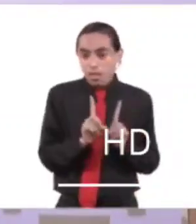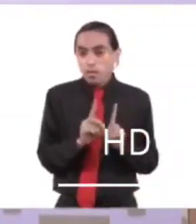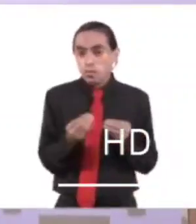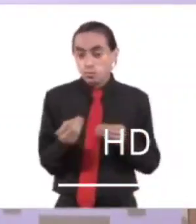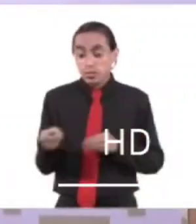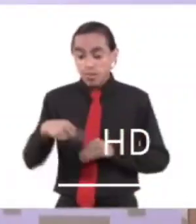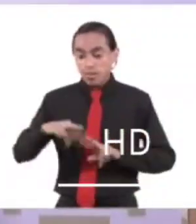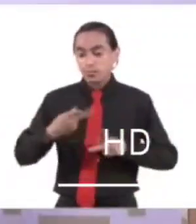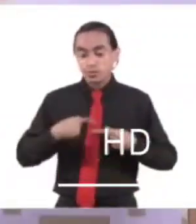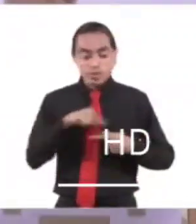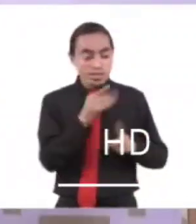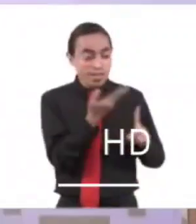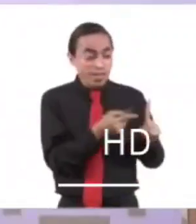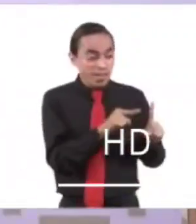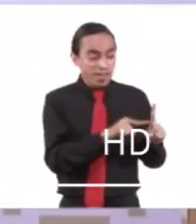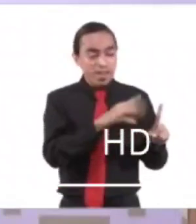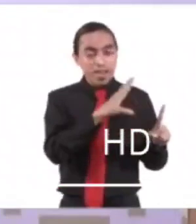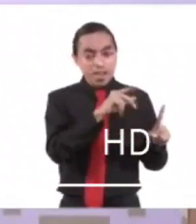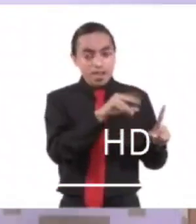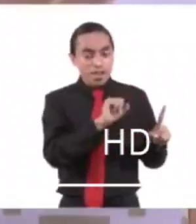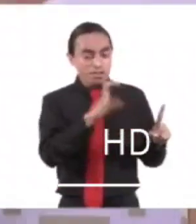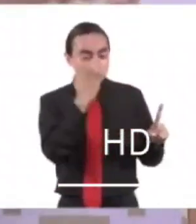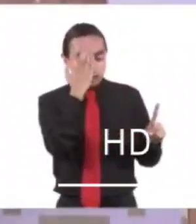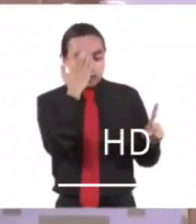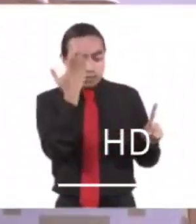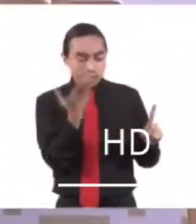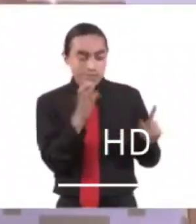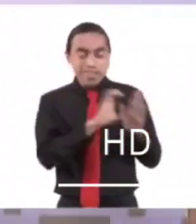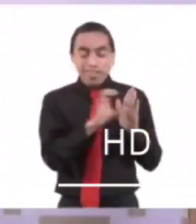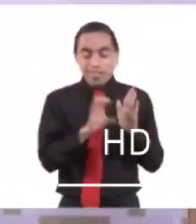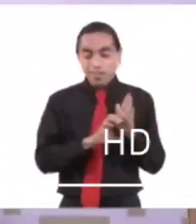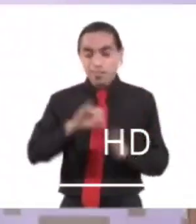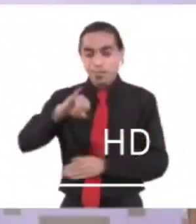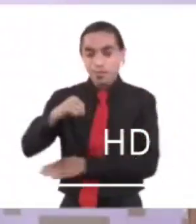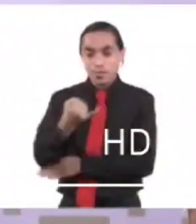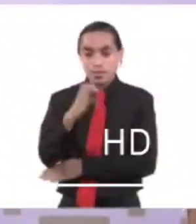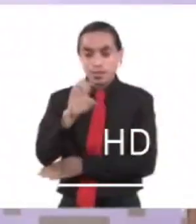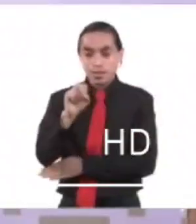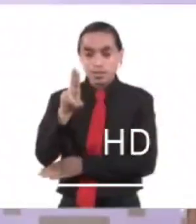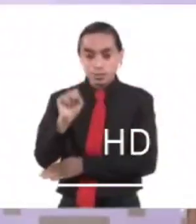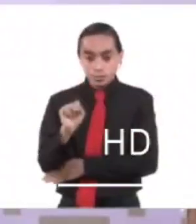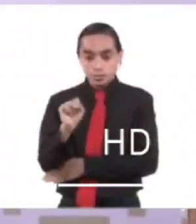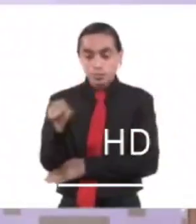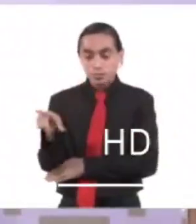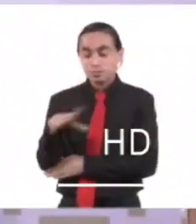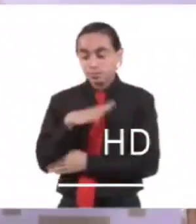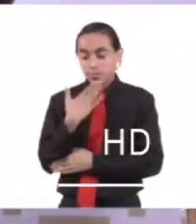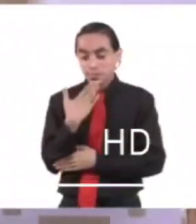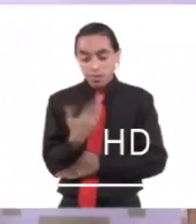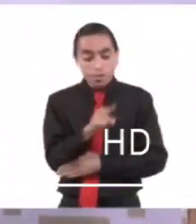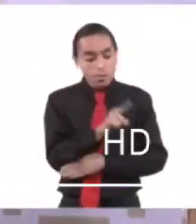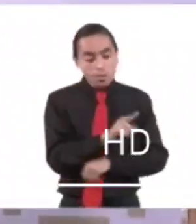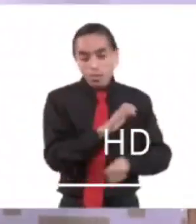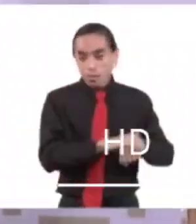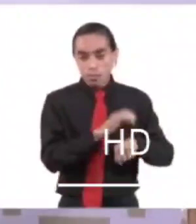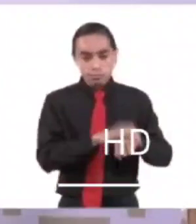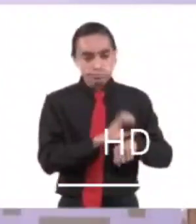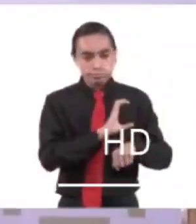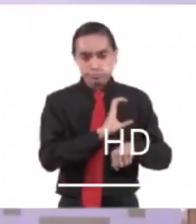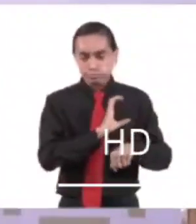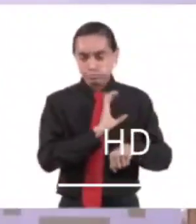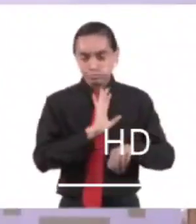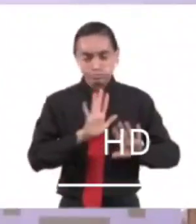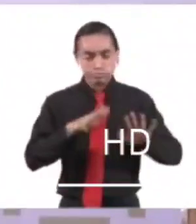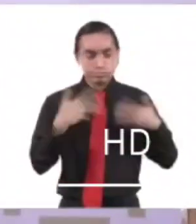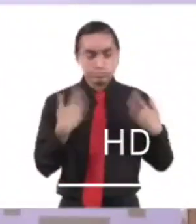esta familia monsivayana extensa, como Jesús Ramírez, que está aquí conmigo, mi hermano, mi amigo, mi compañero, mi cómplice